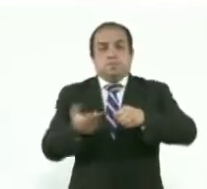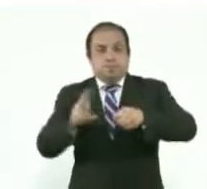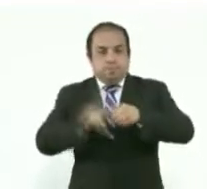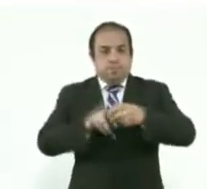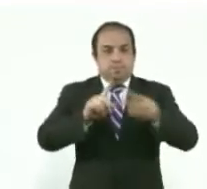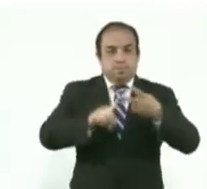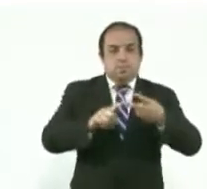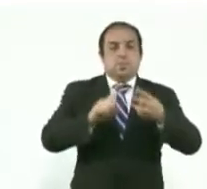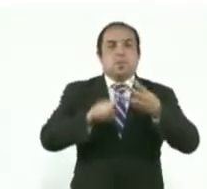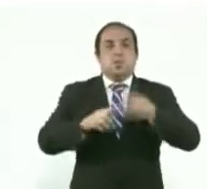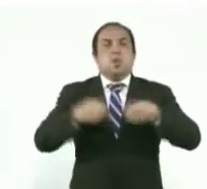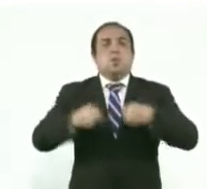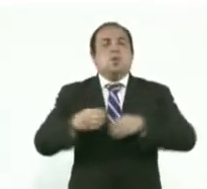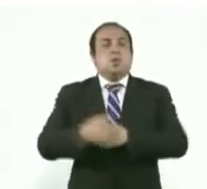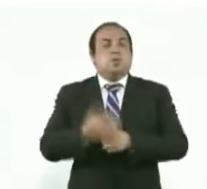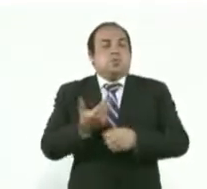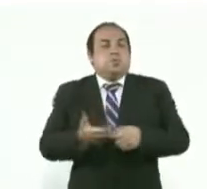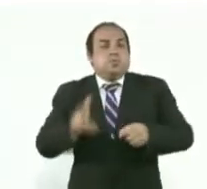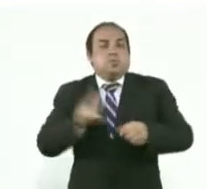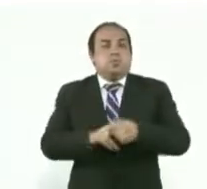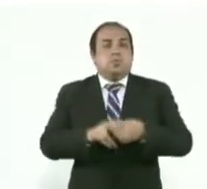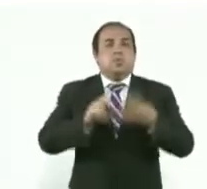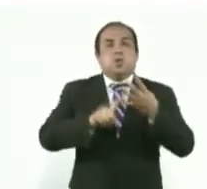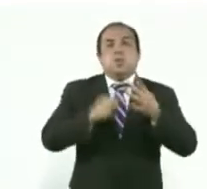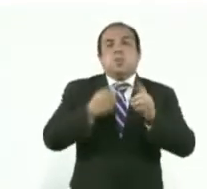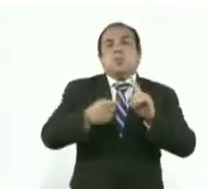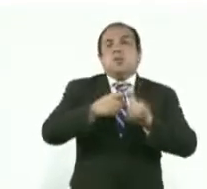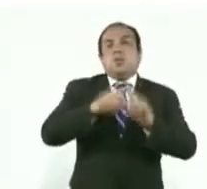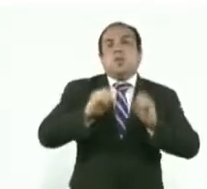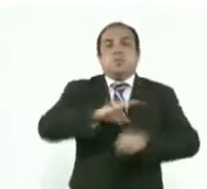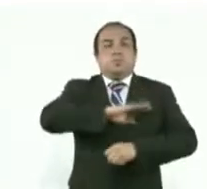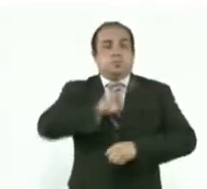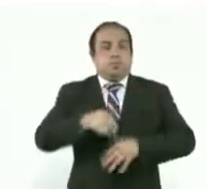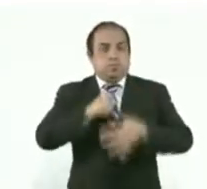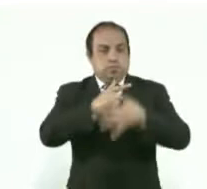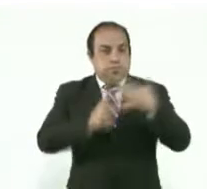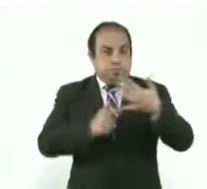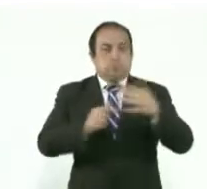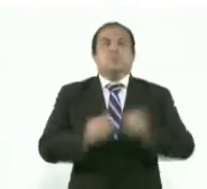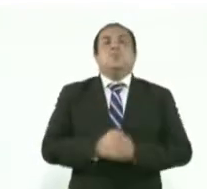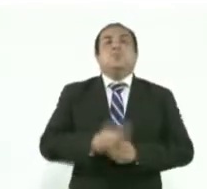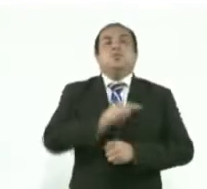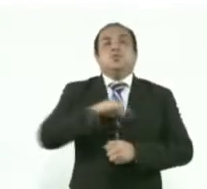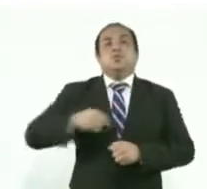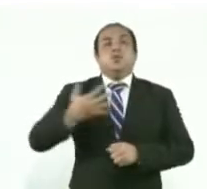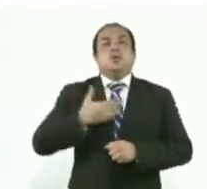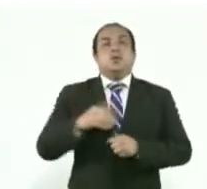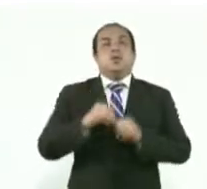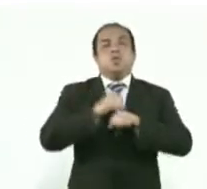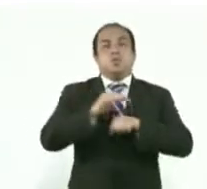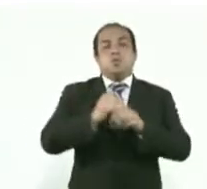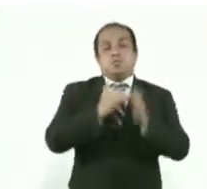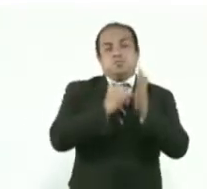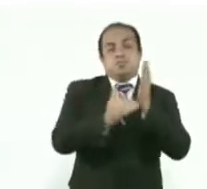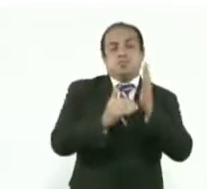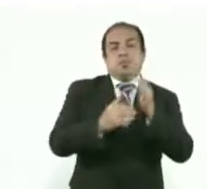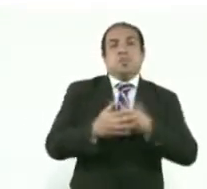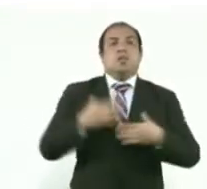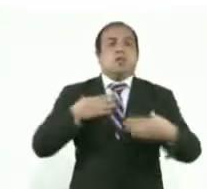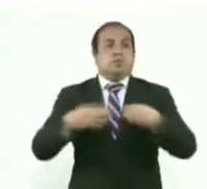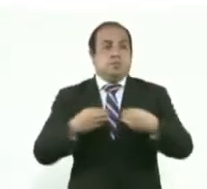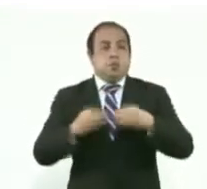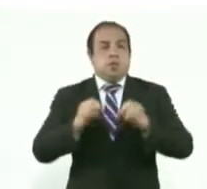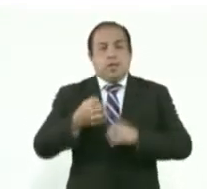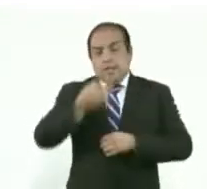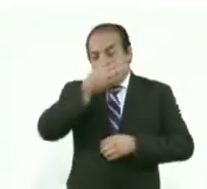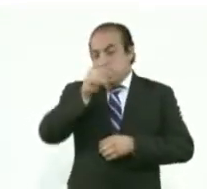hospitalarios, ocupación hospitalaria, positividad, inclusive de funciones, estamos ya encontrando con los mínimos históricos de la pandemia o muy cerca de los